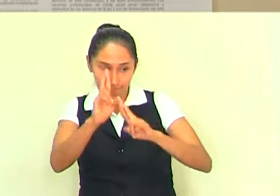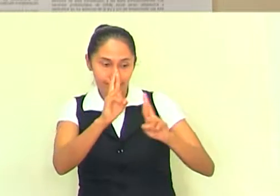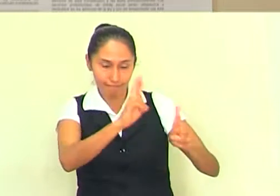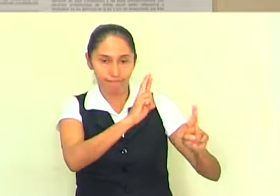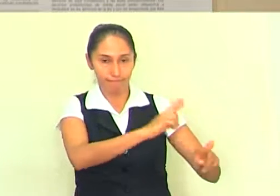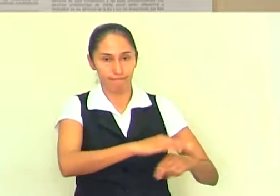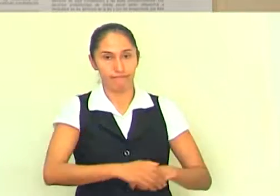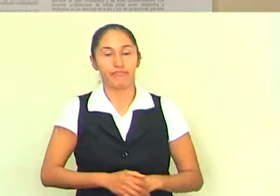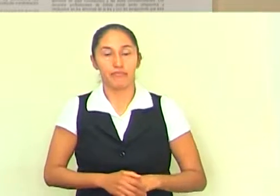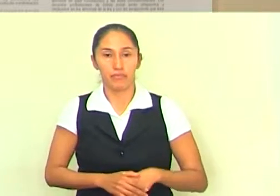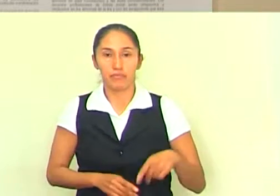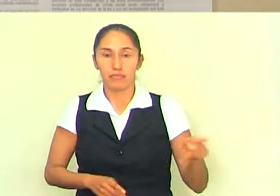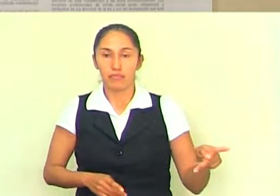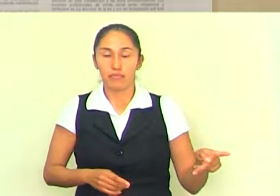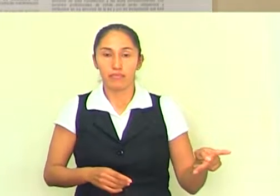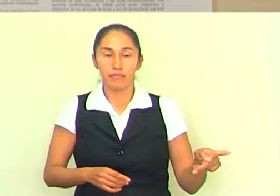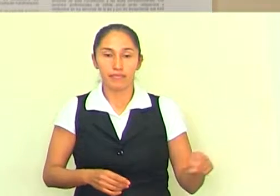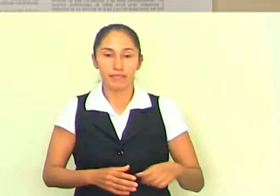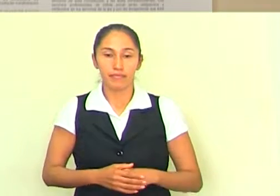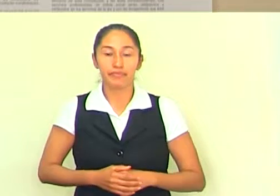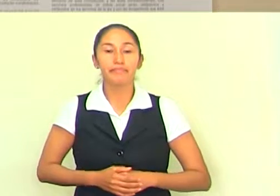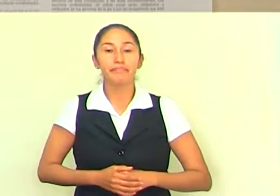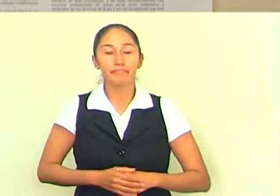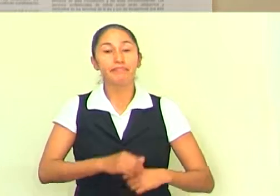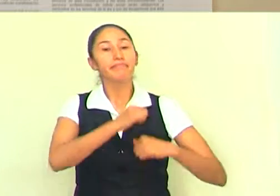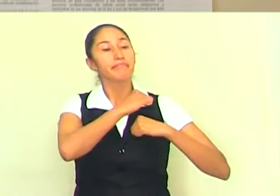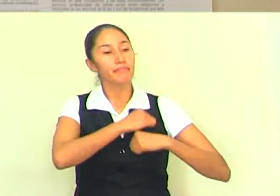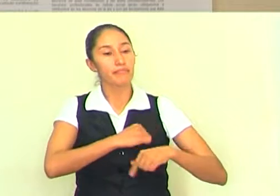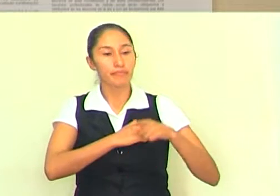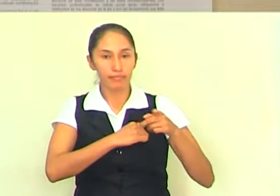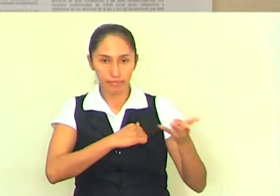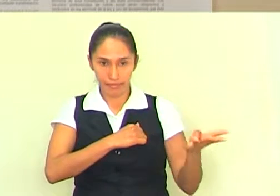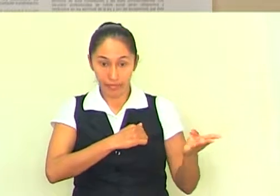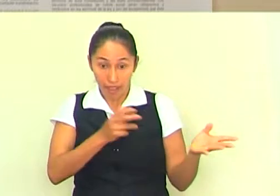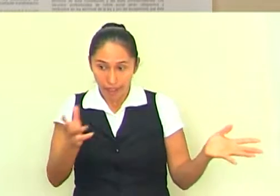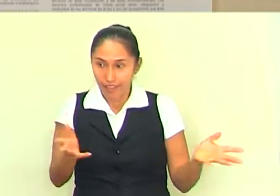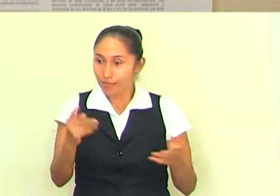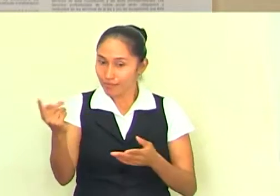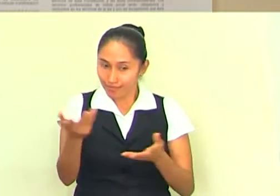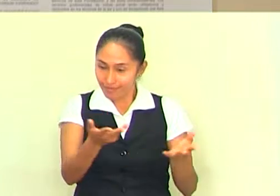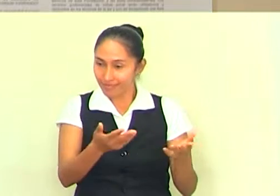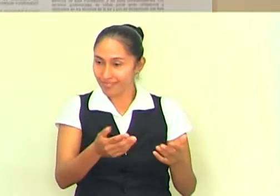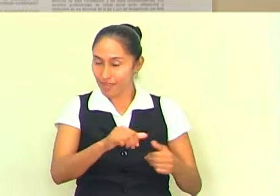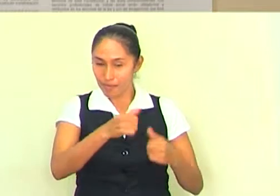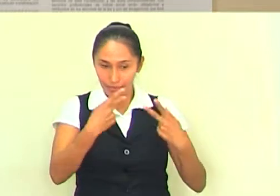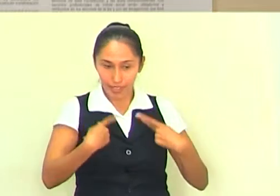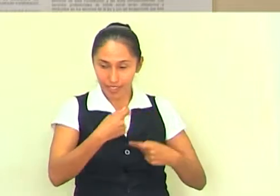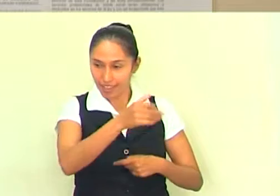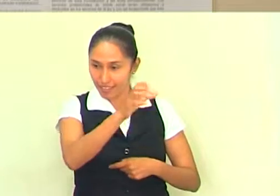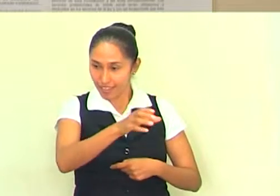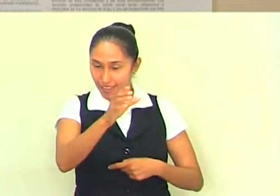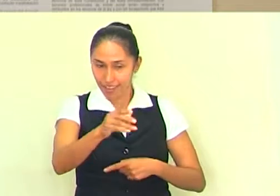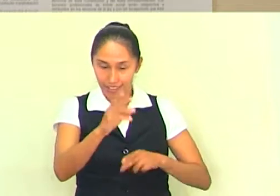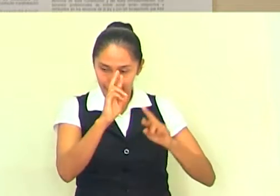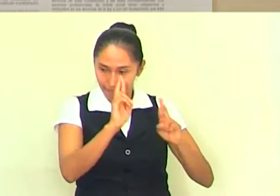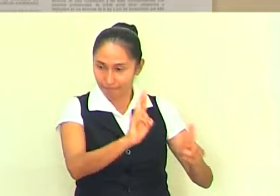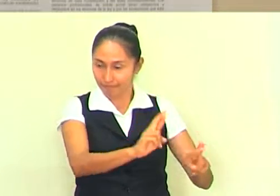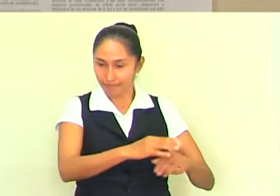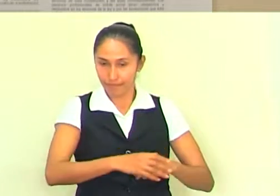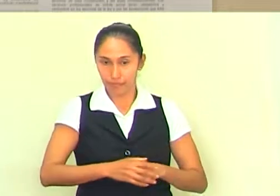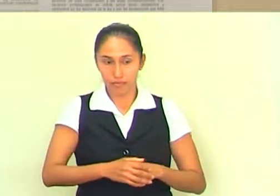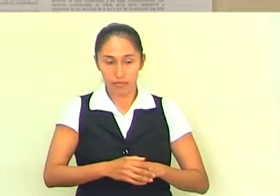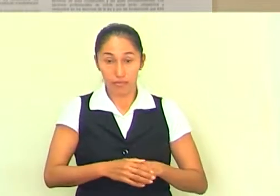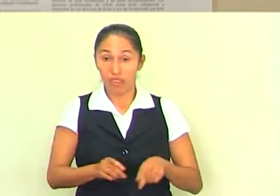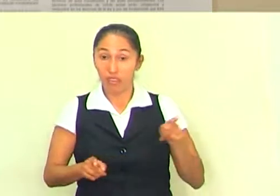están obligadas a promover, a respetar, a proteger y a garantizar que